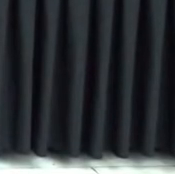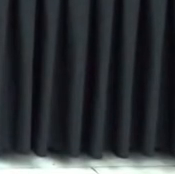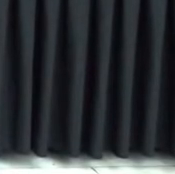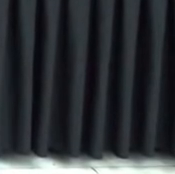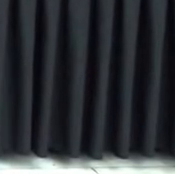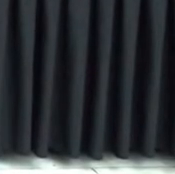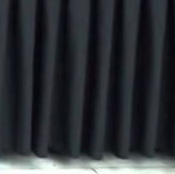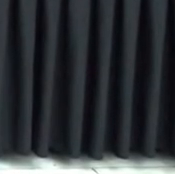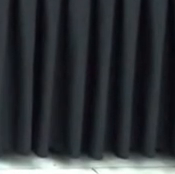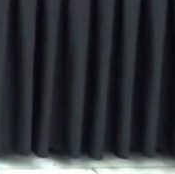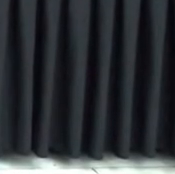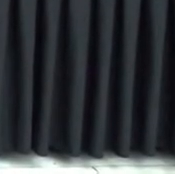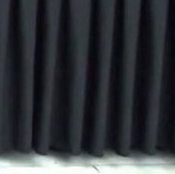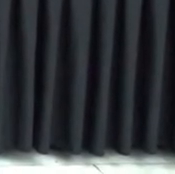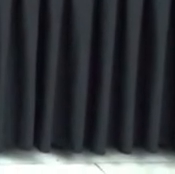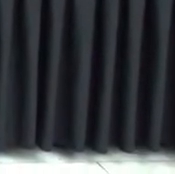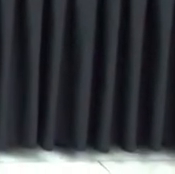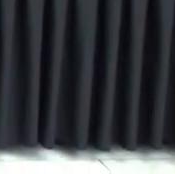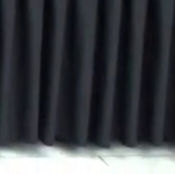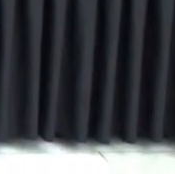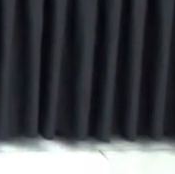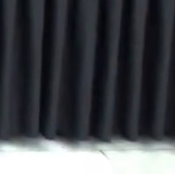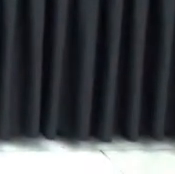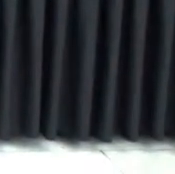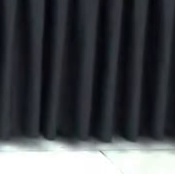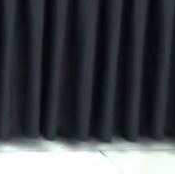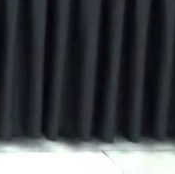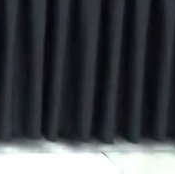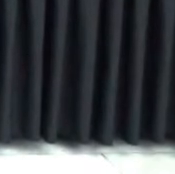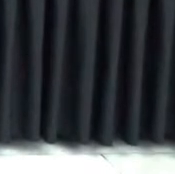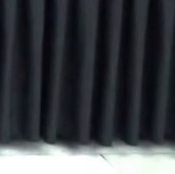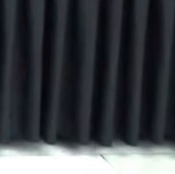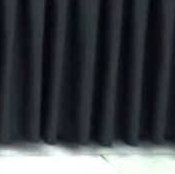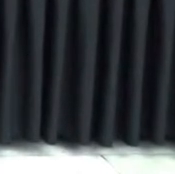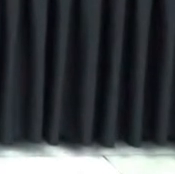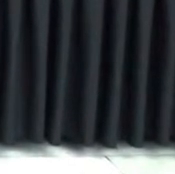se entrega a la Ciudad de México para su curso de